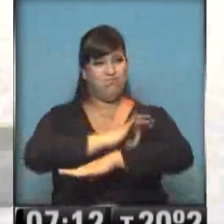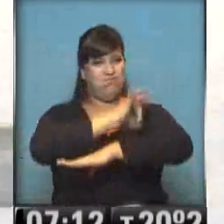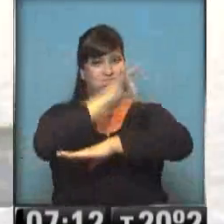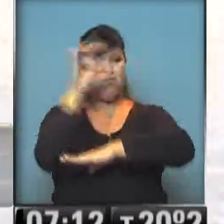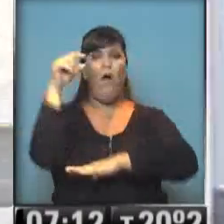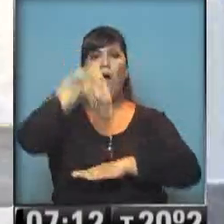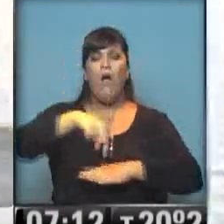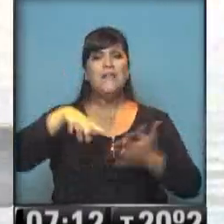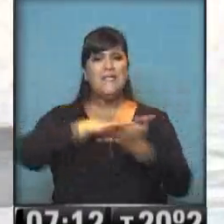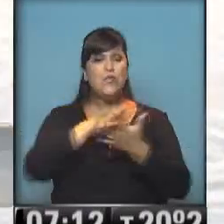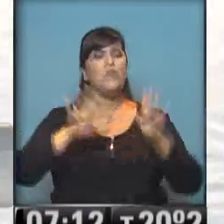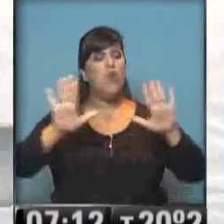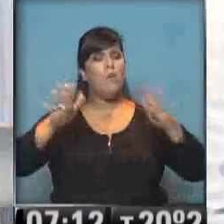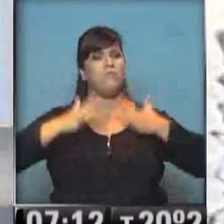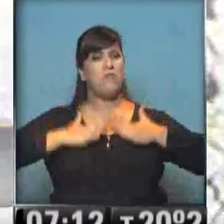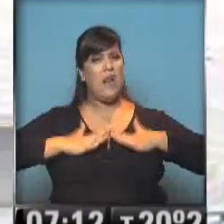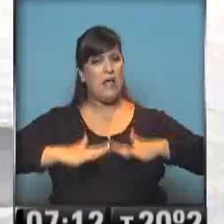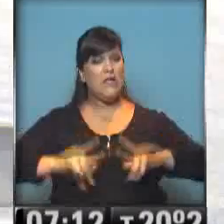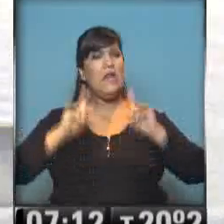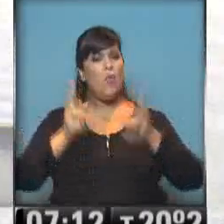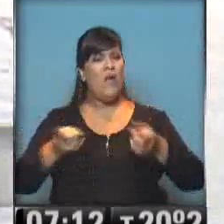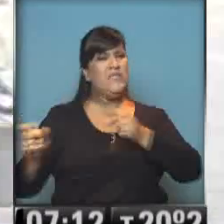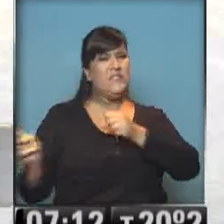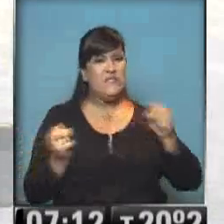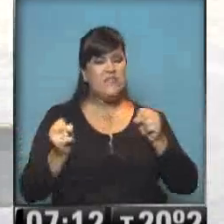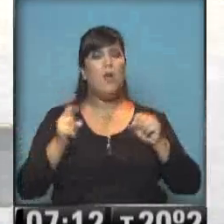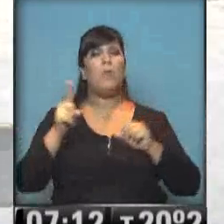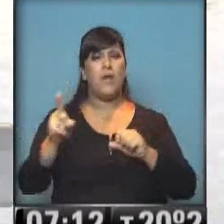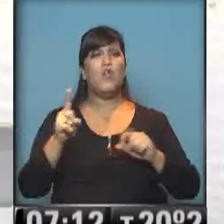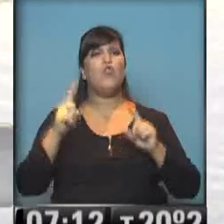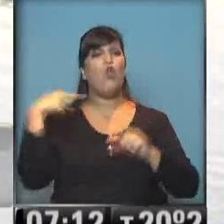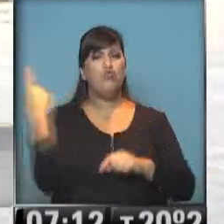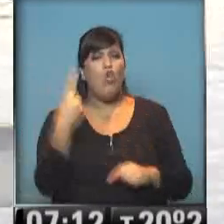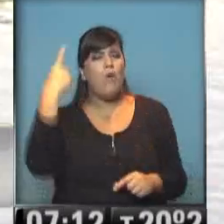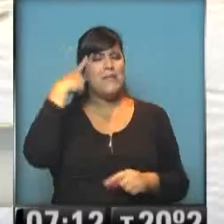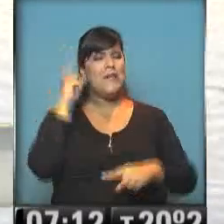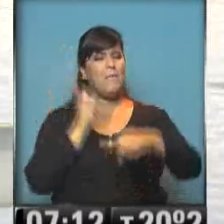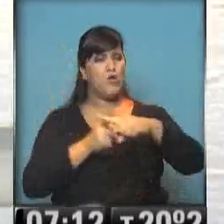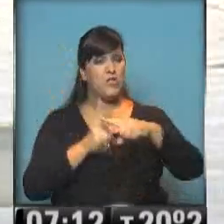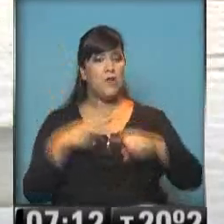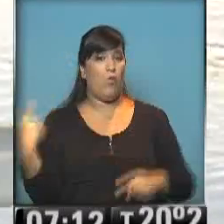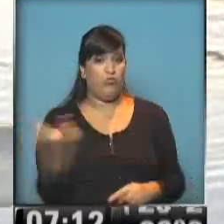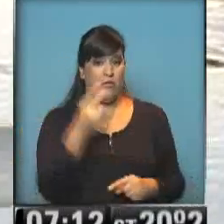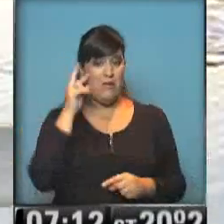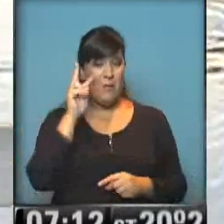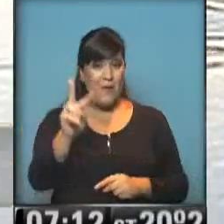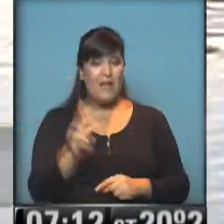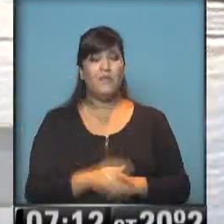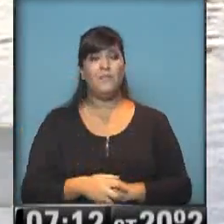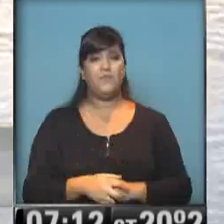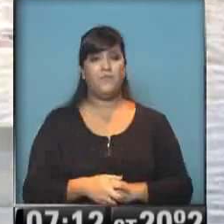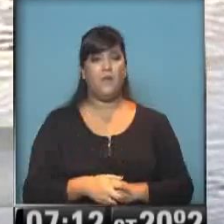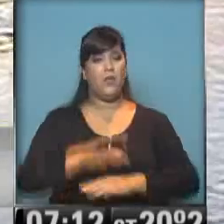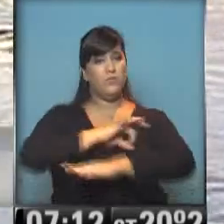es una situación de calma, tensa, pero al mismo tiempo de cierto optimismo debido a que, como ustedes pueden apreciar, el día